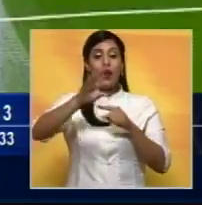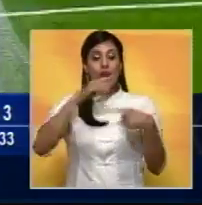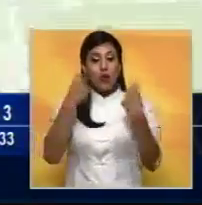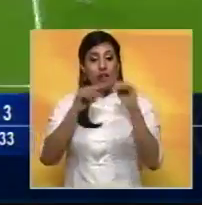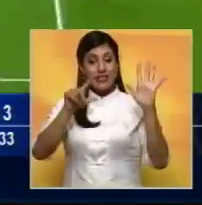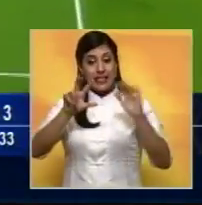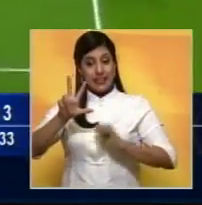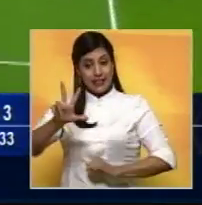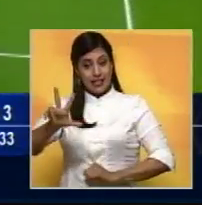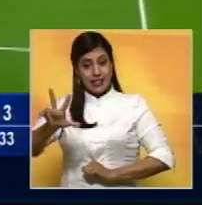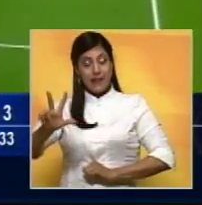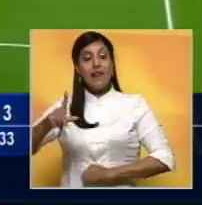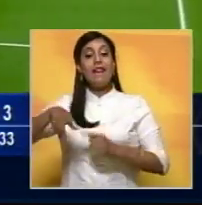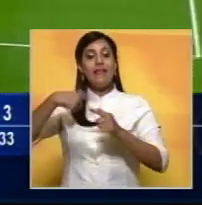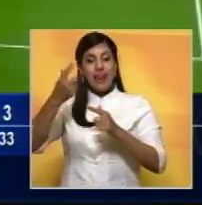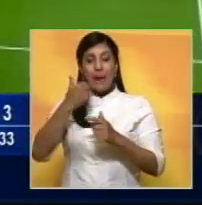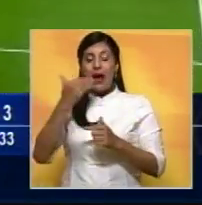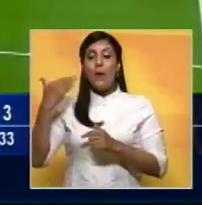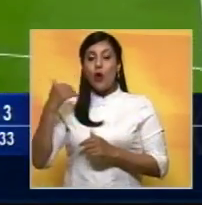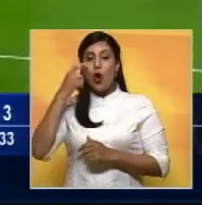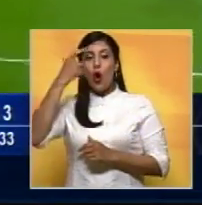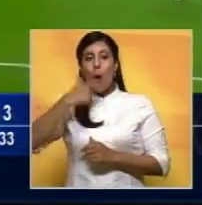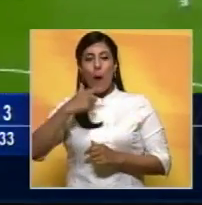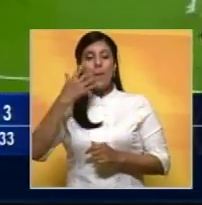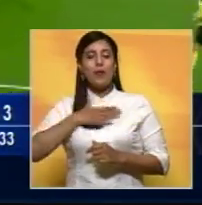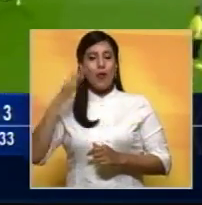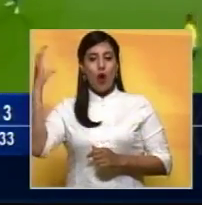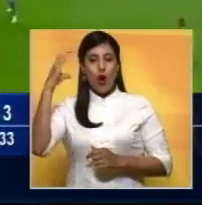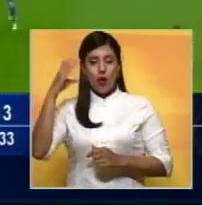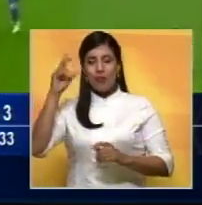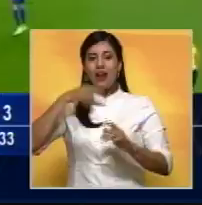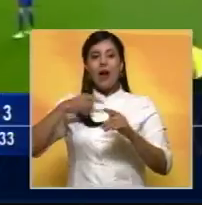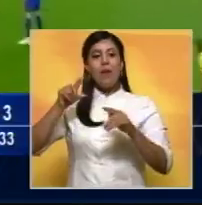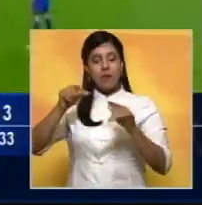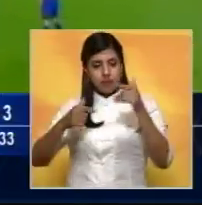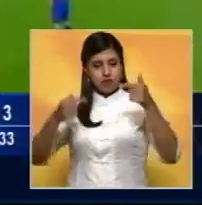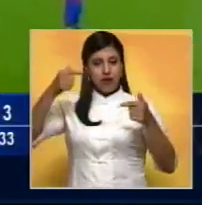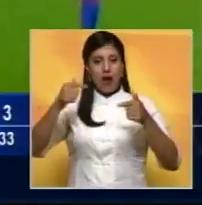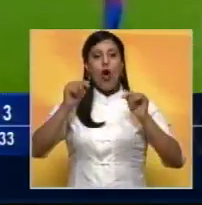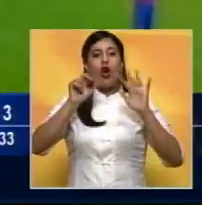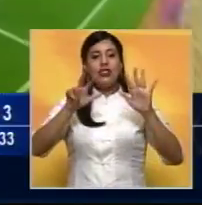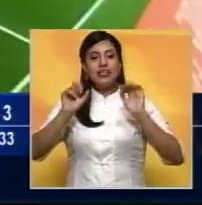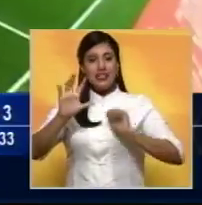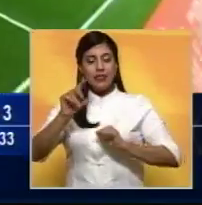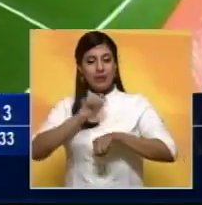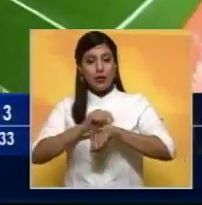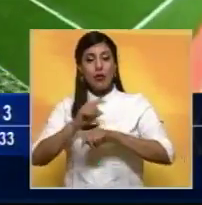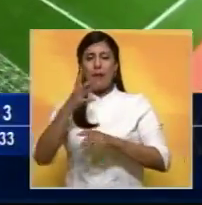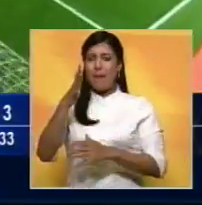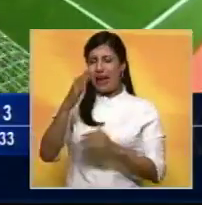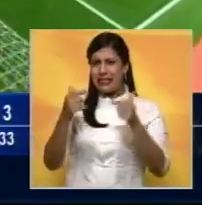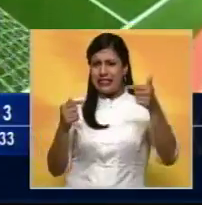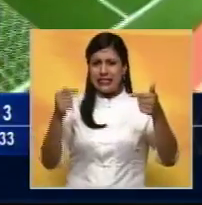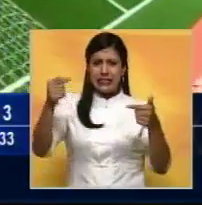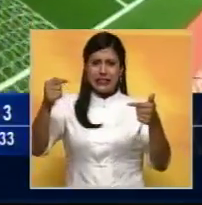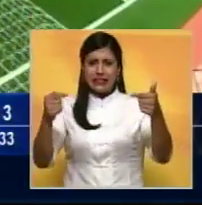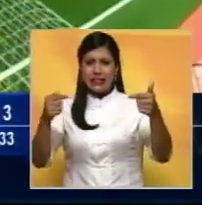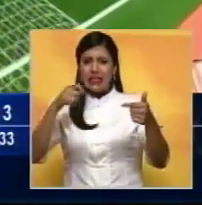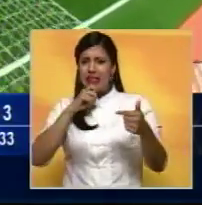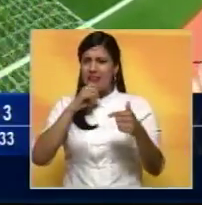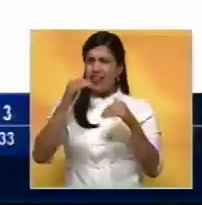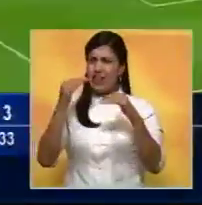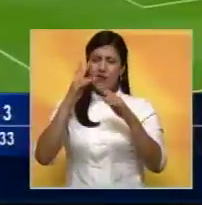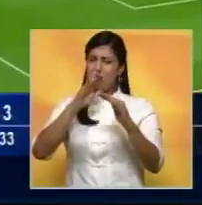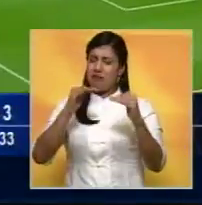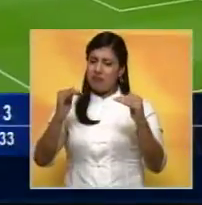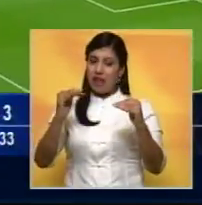al 73. El recién ingresado James Rodríguez igualó el juego para el Madrid al minuto 85. Parecía que no se movería más